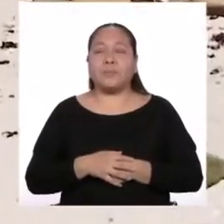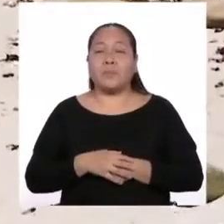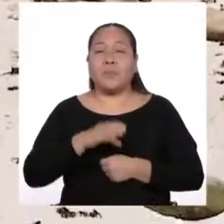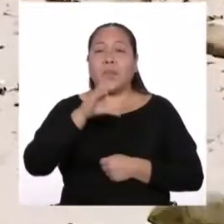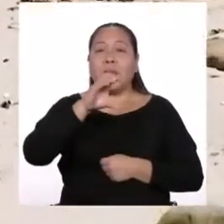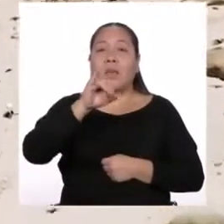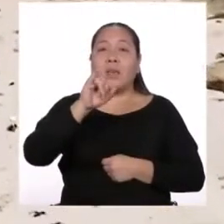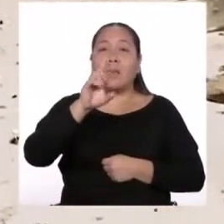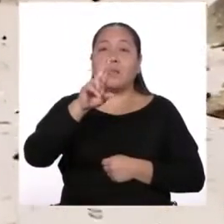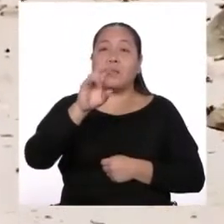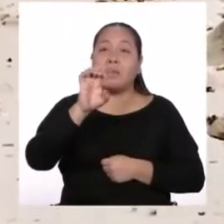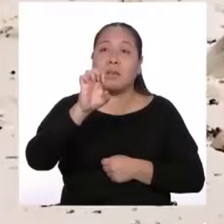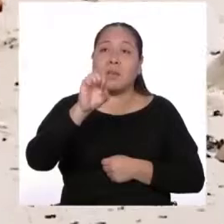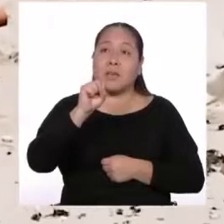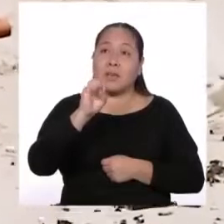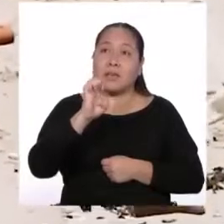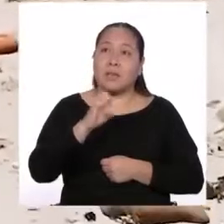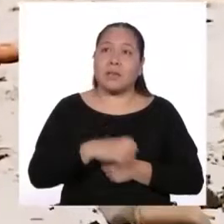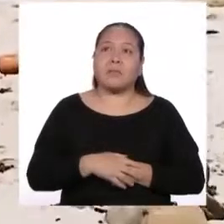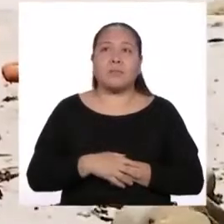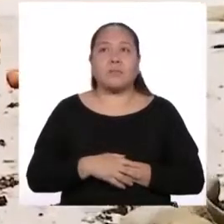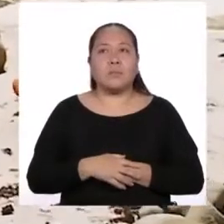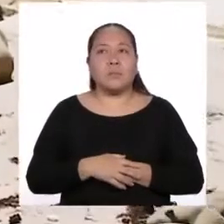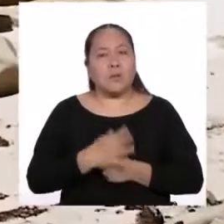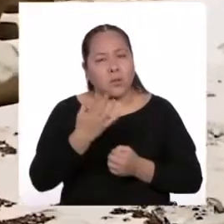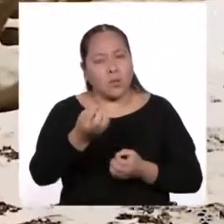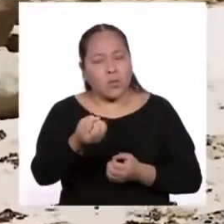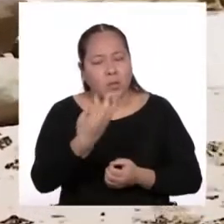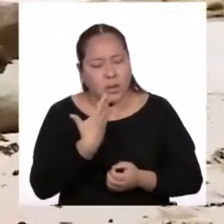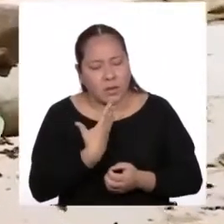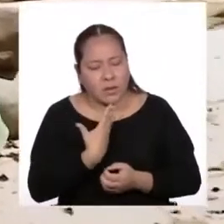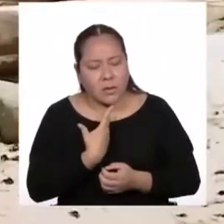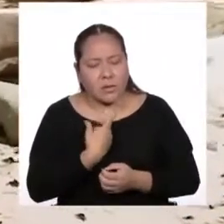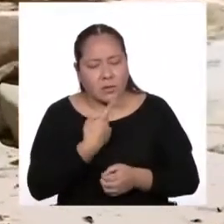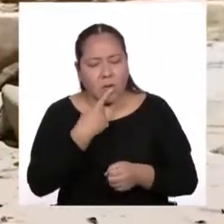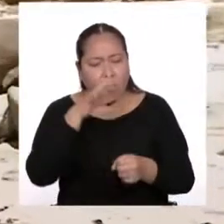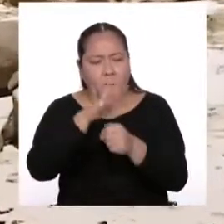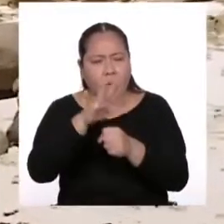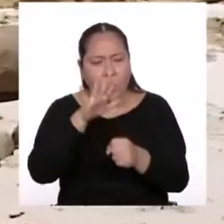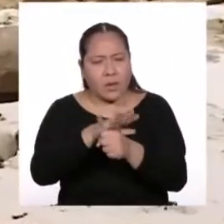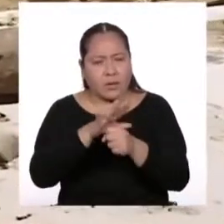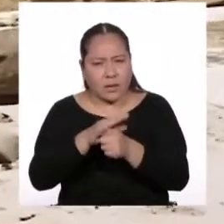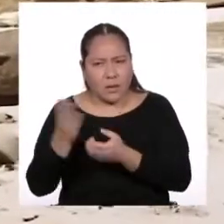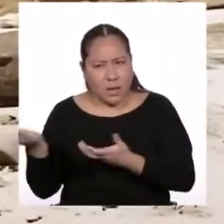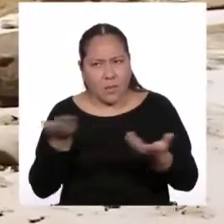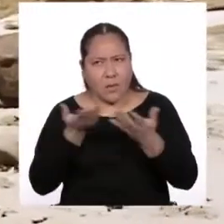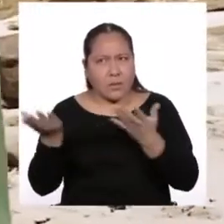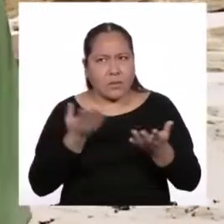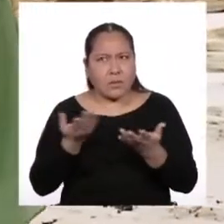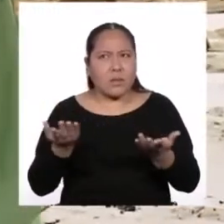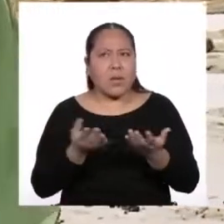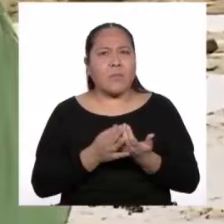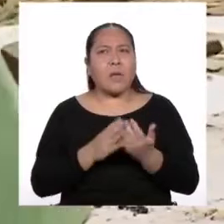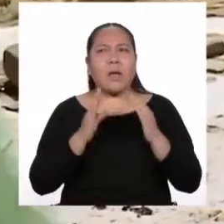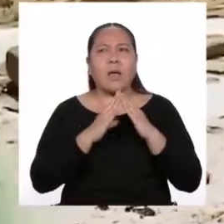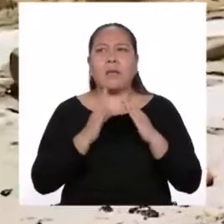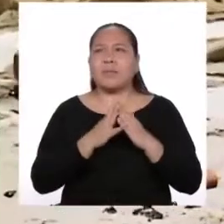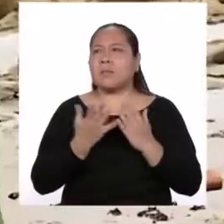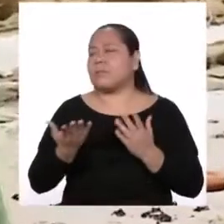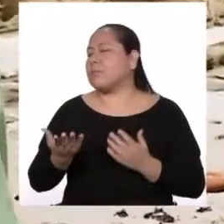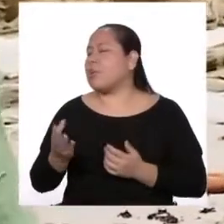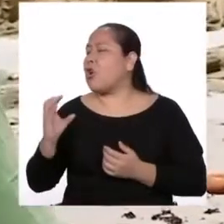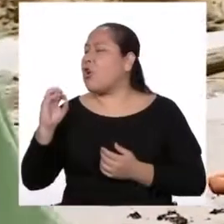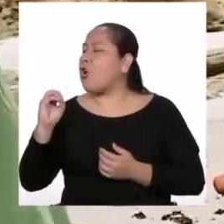Circe, cúmpleme la promesa que me hiciste de enviarme a casa. Hijo de Laertes de linaje divino,